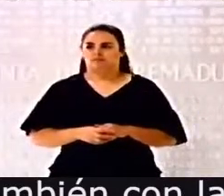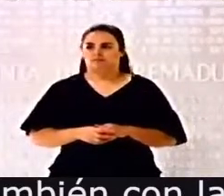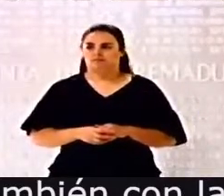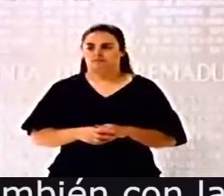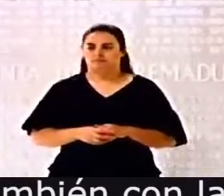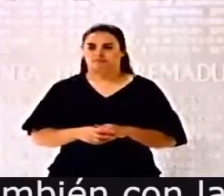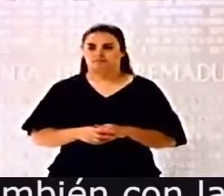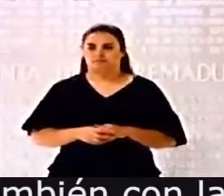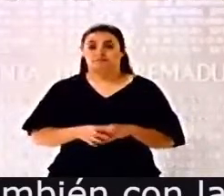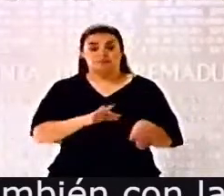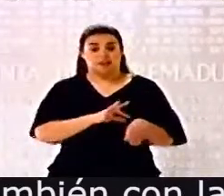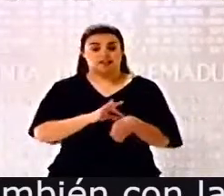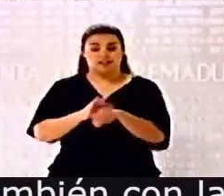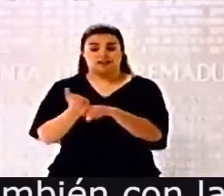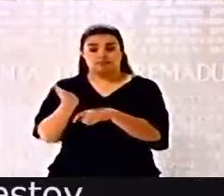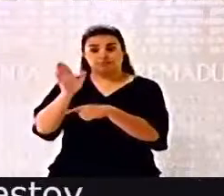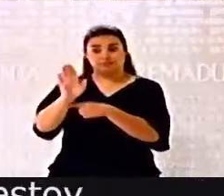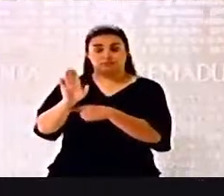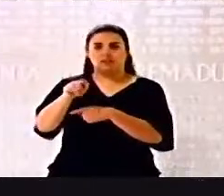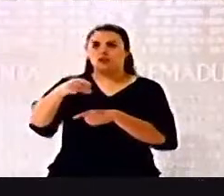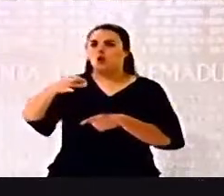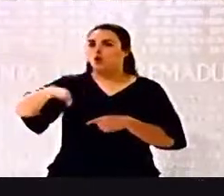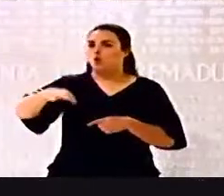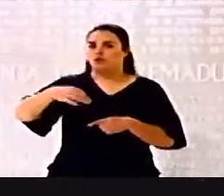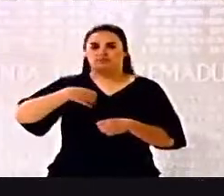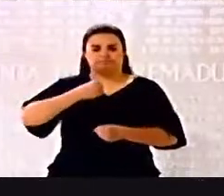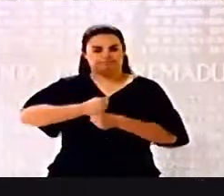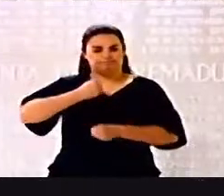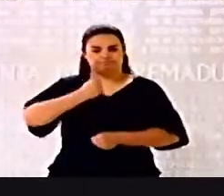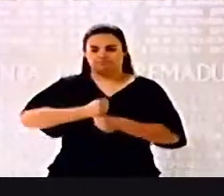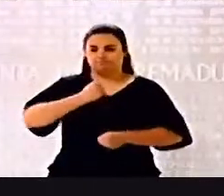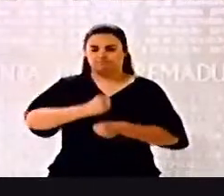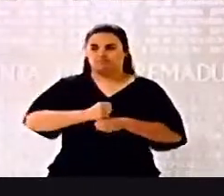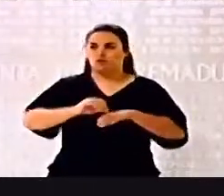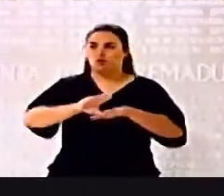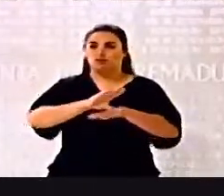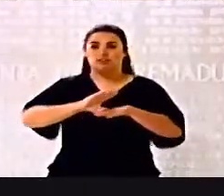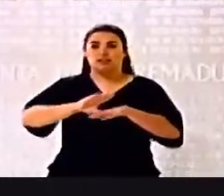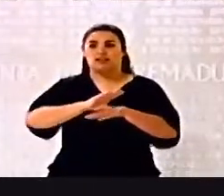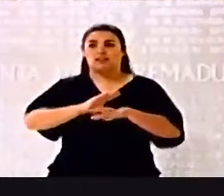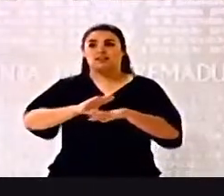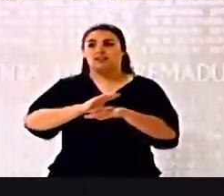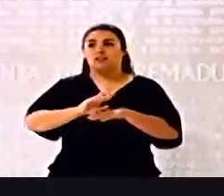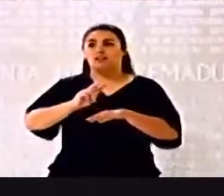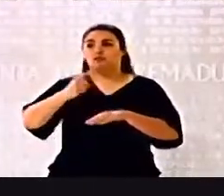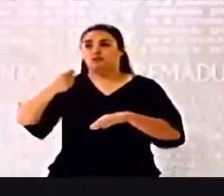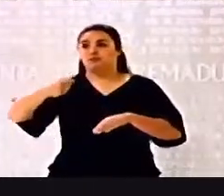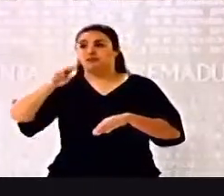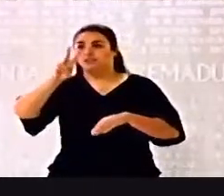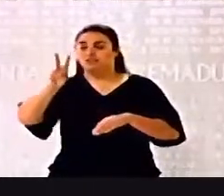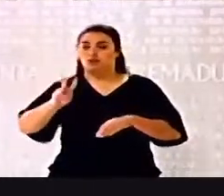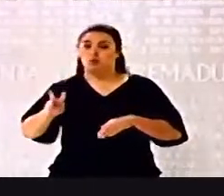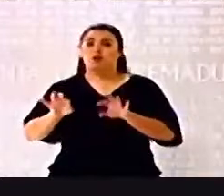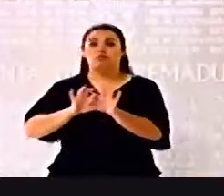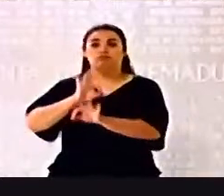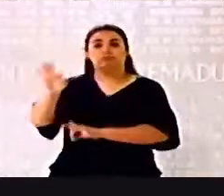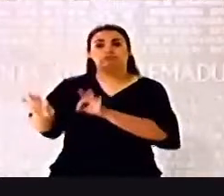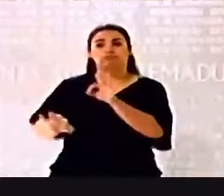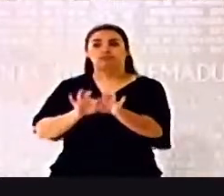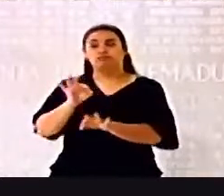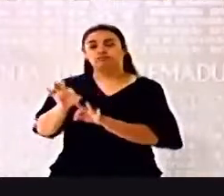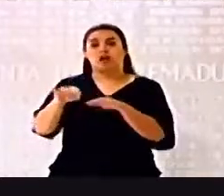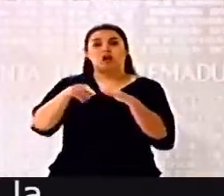Estas guías que les presento hoy son las únicas guías en las que estamos trabajando desde la Consejería, desde la Vicepresidencia Segunda, en coordinación con